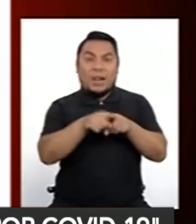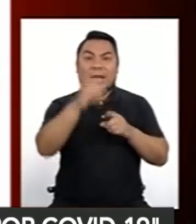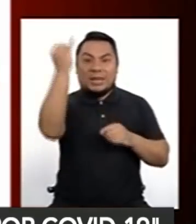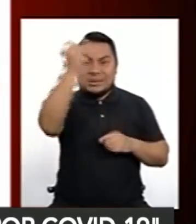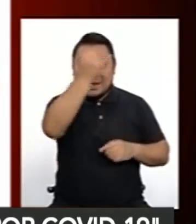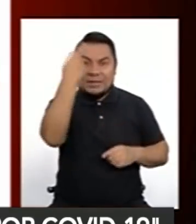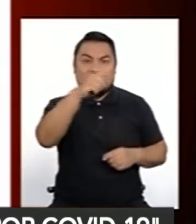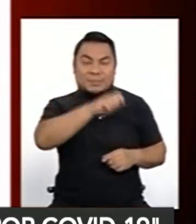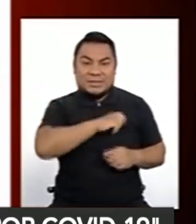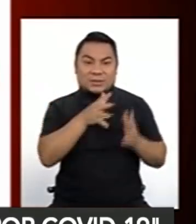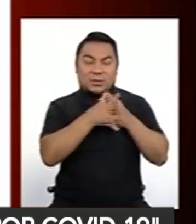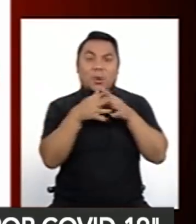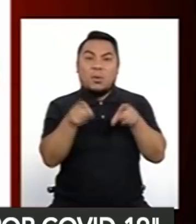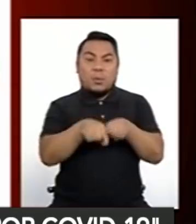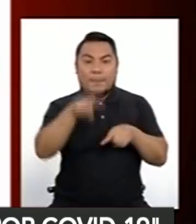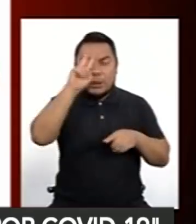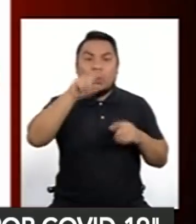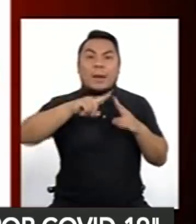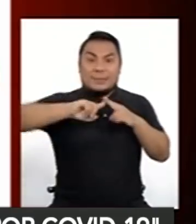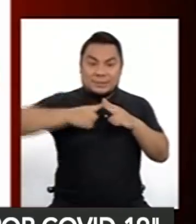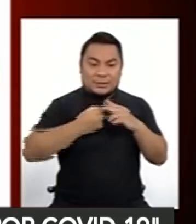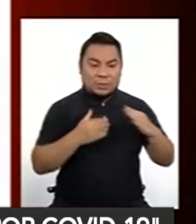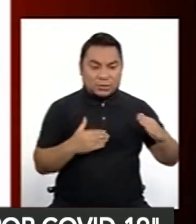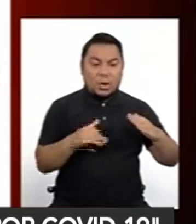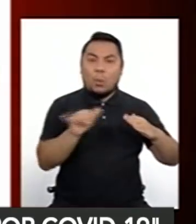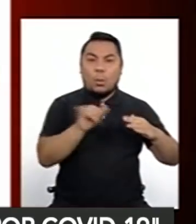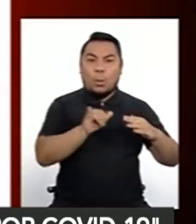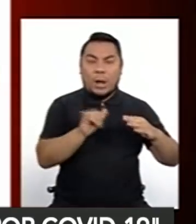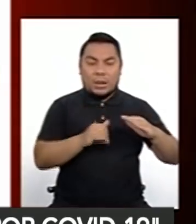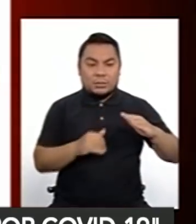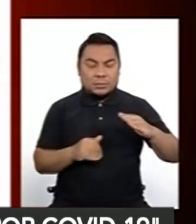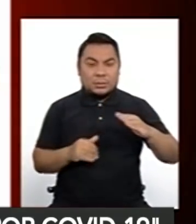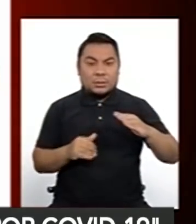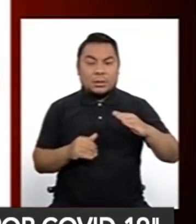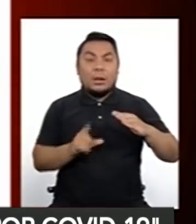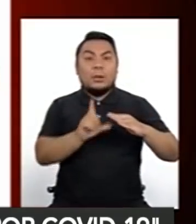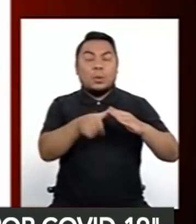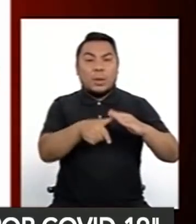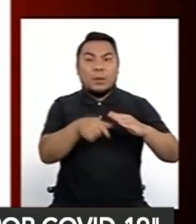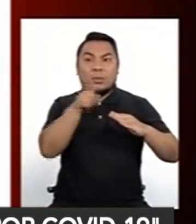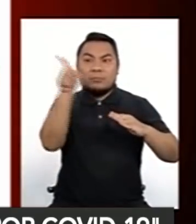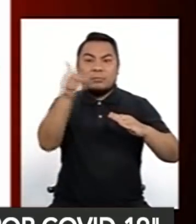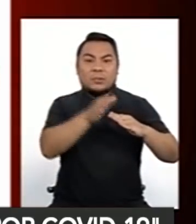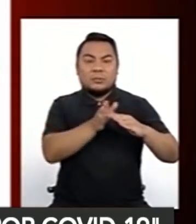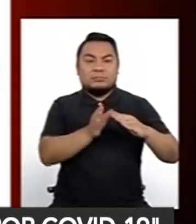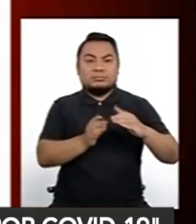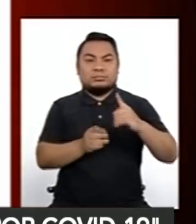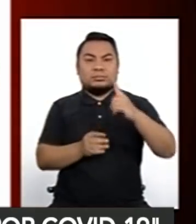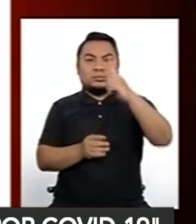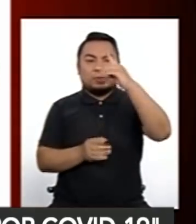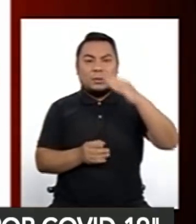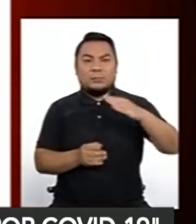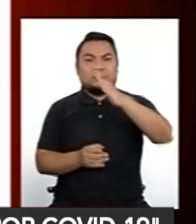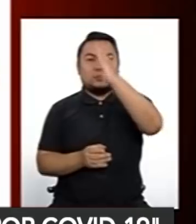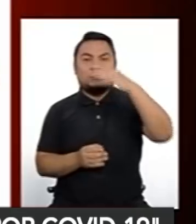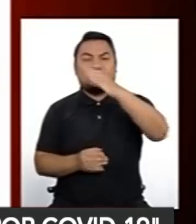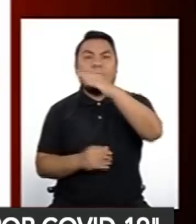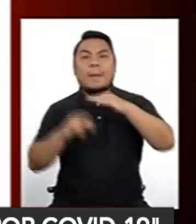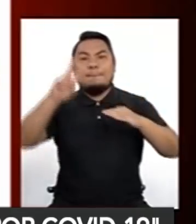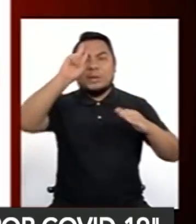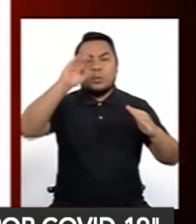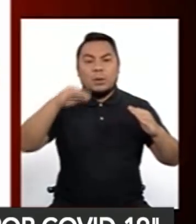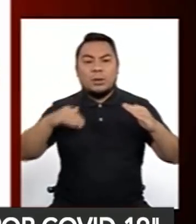la enfermedad. Y entonces uno puede apreciar, ahora estamos contando 34.000